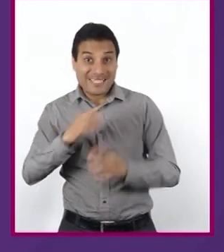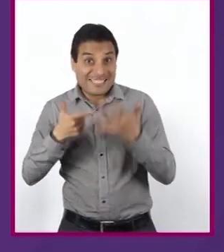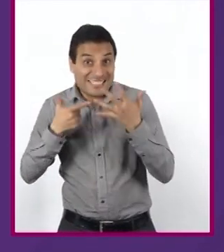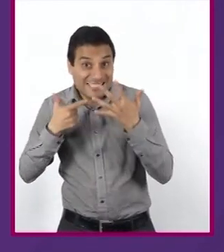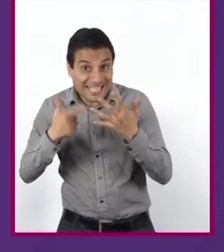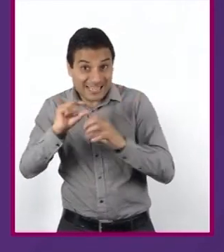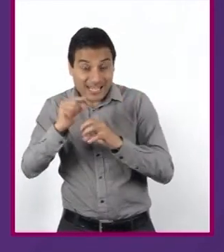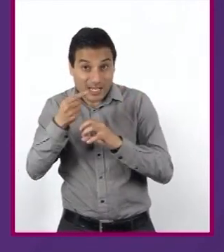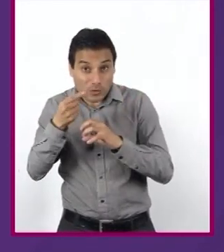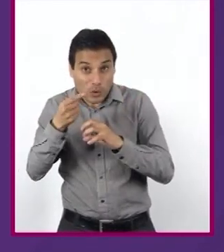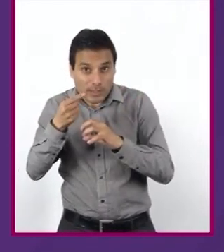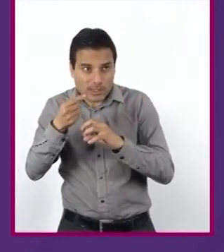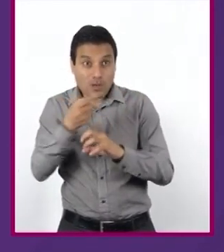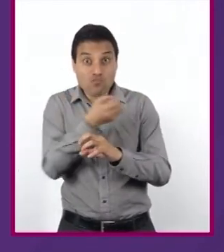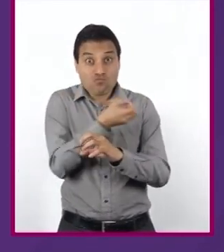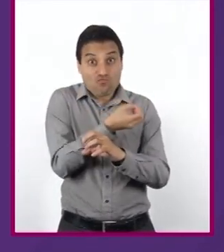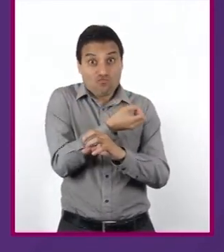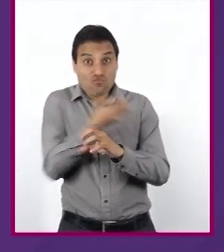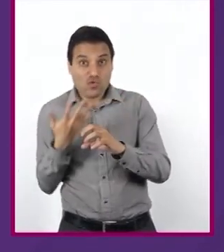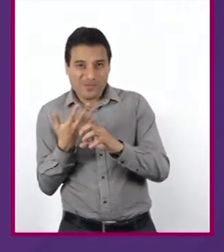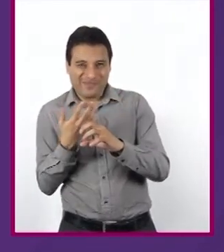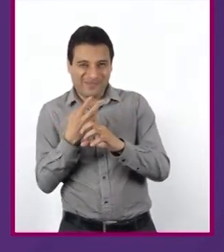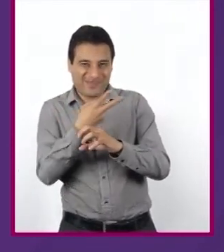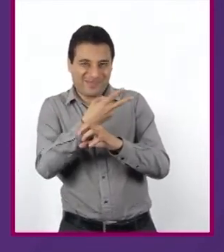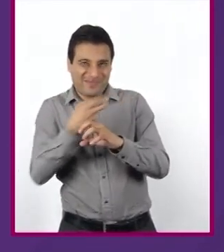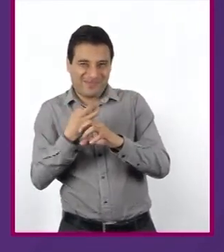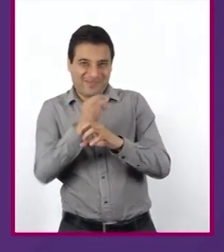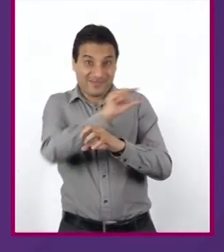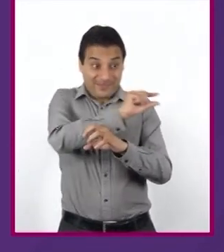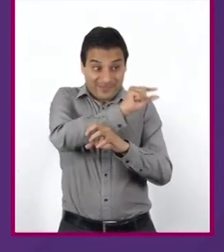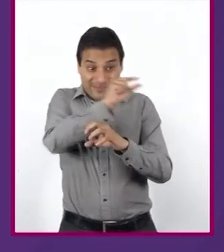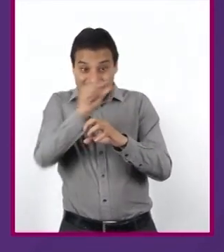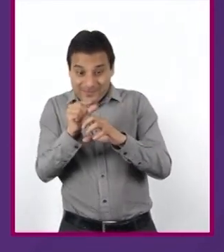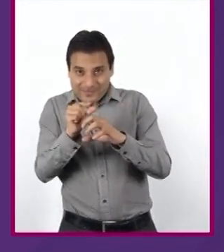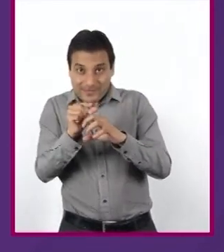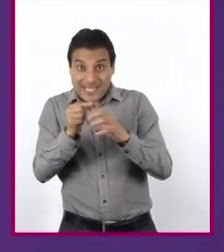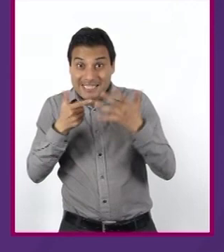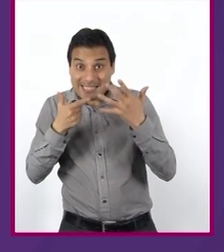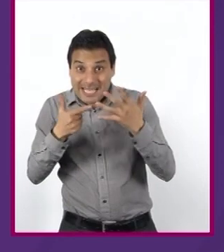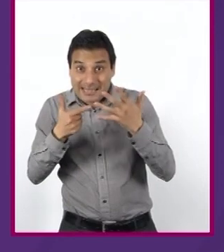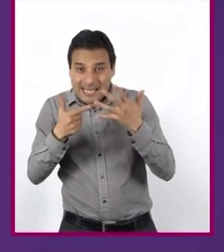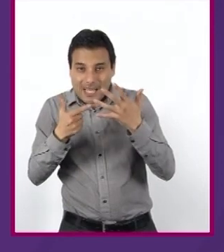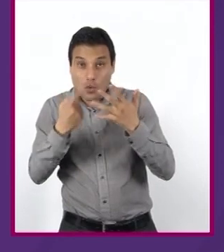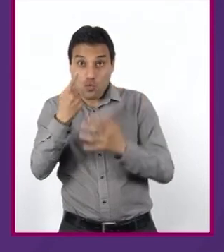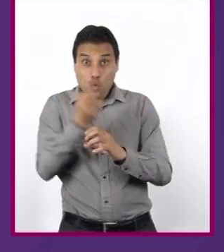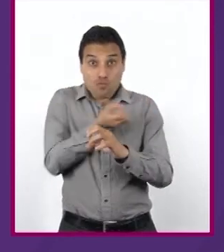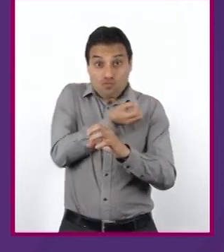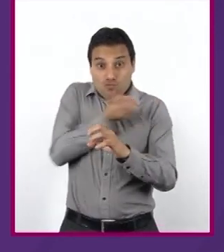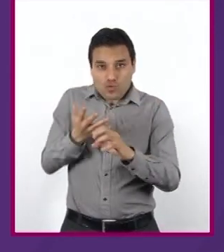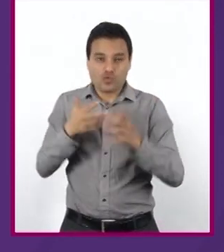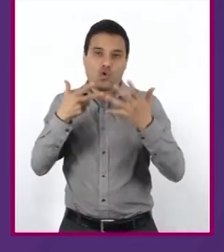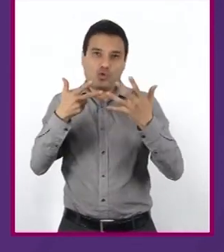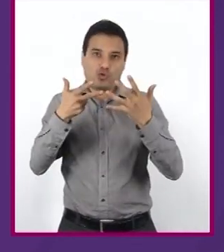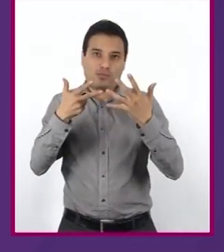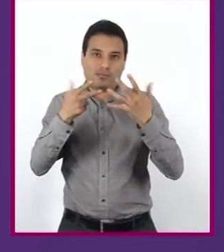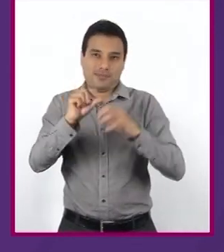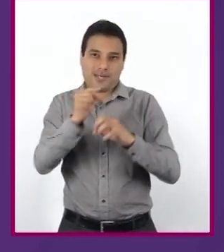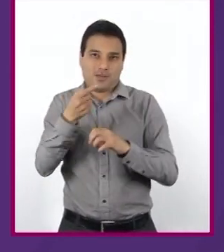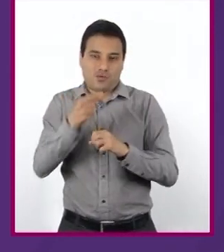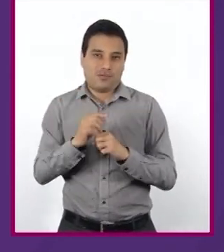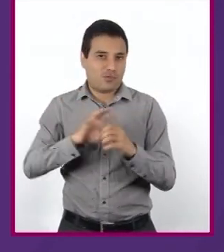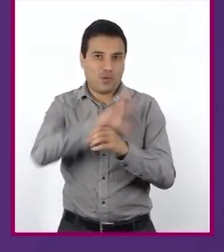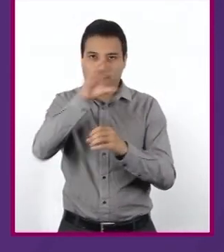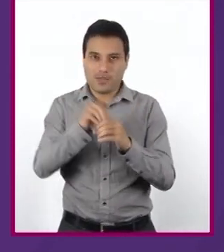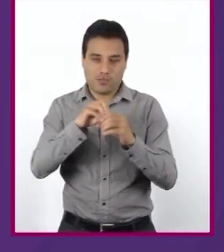de valencia, atrae el electrón del hidrógeno y se completan los 8 electrones de valencia del